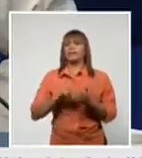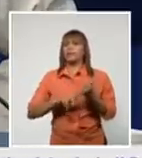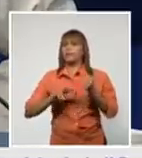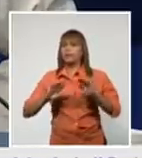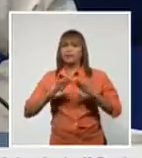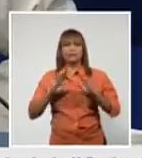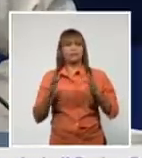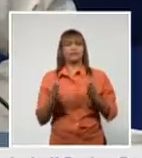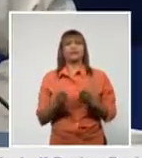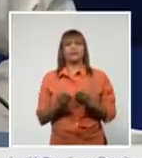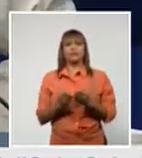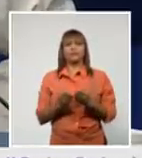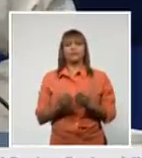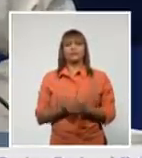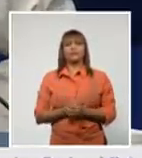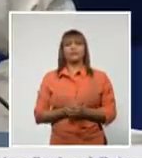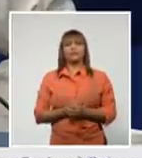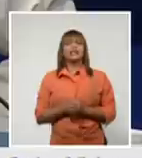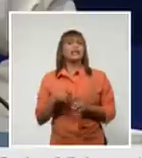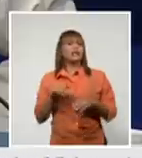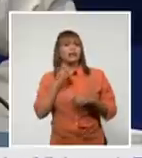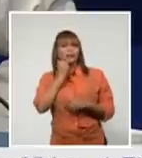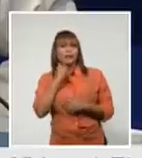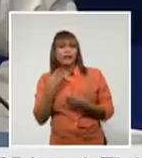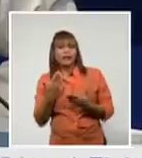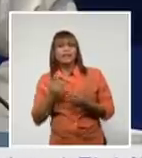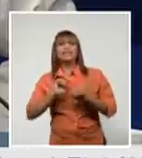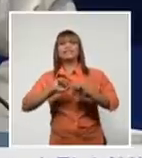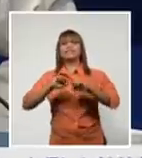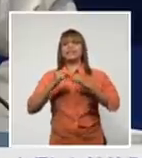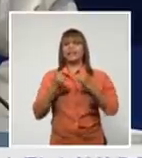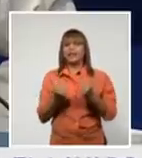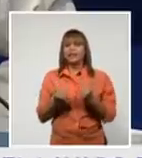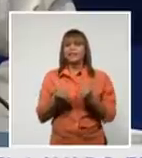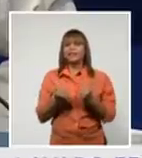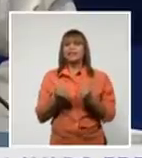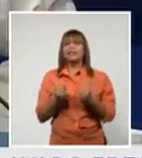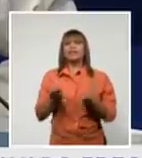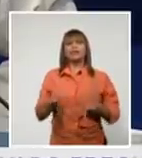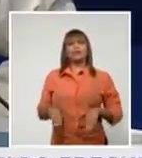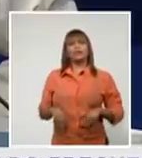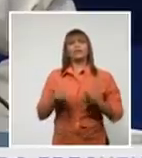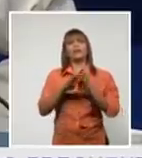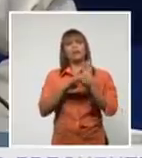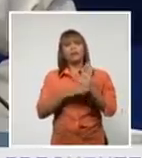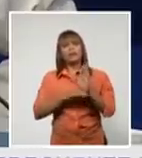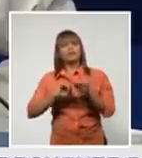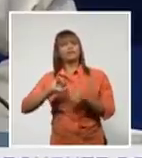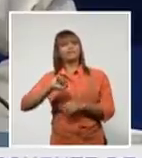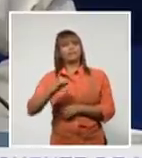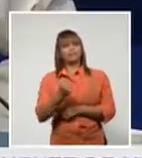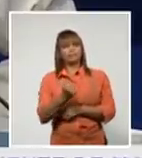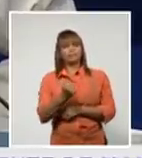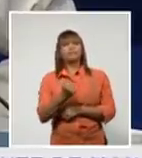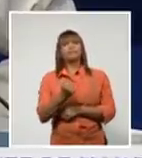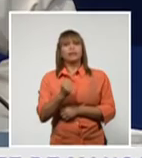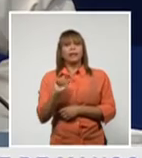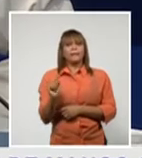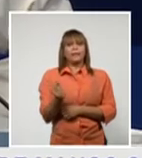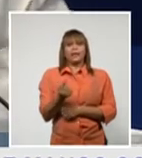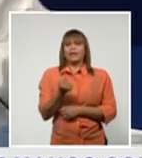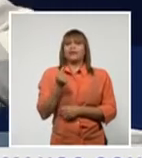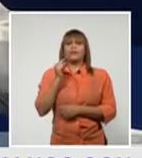Y con la exigencia y la adopción de medidas de restricción, pero sobre todo